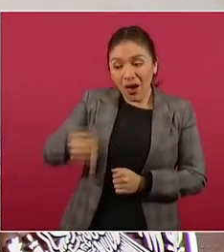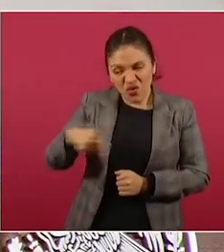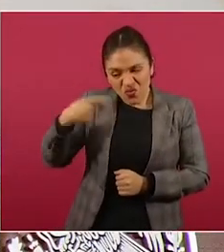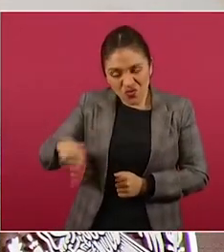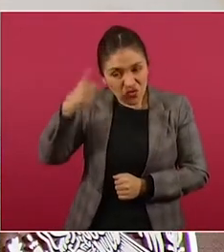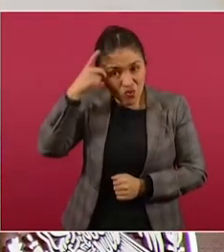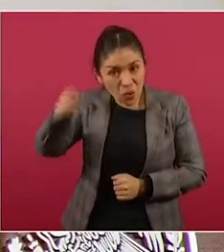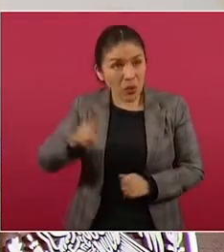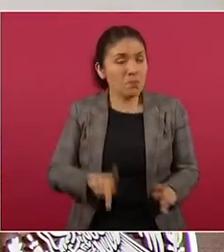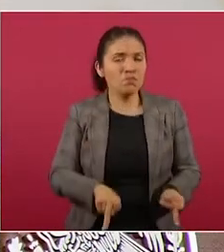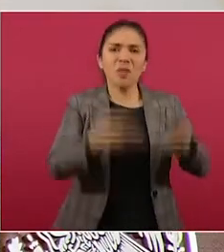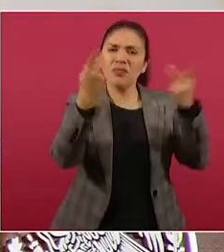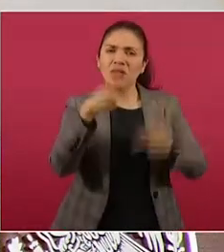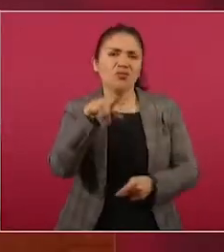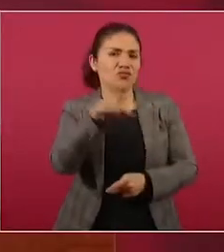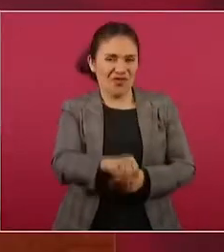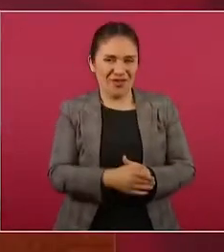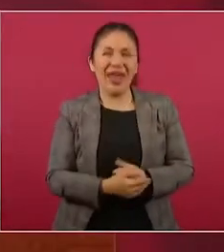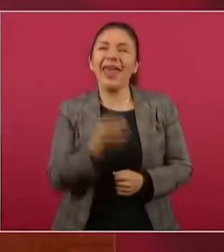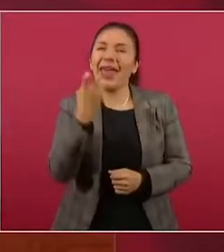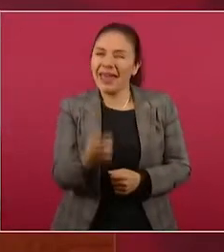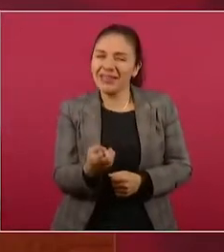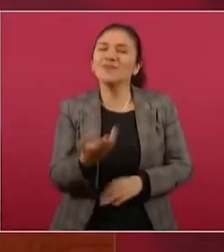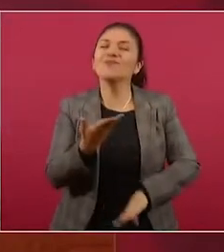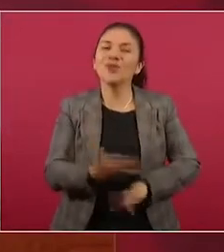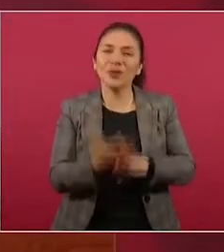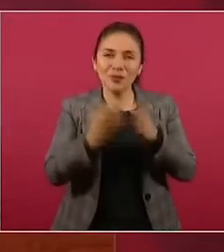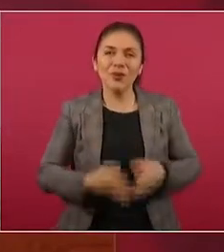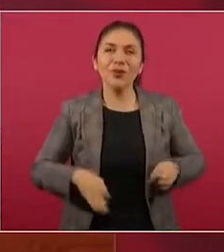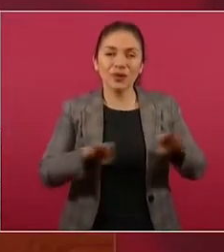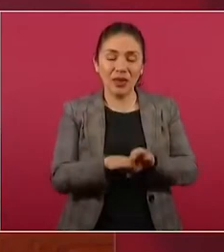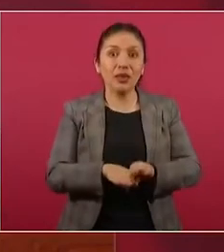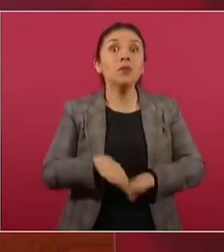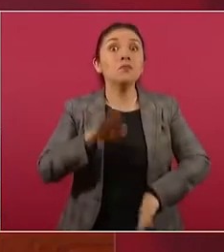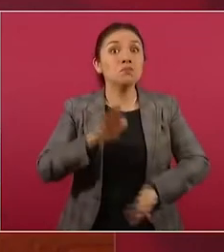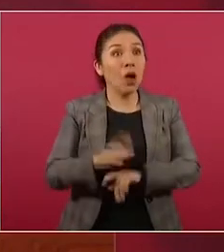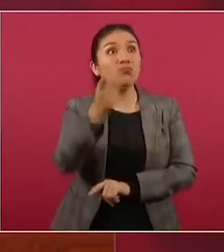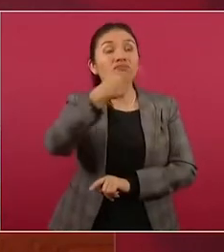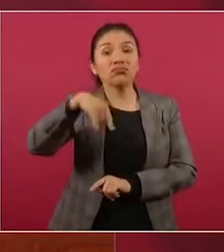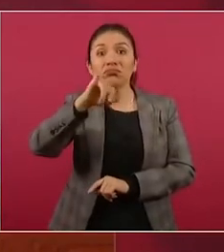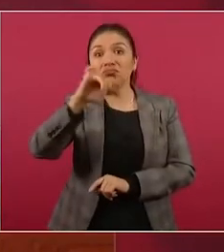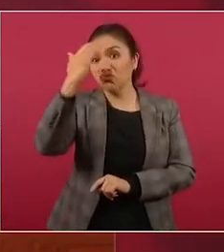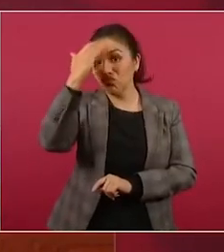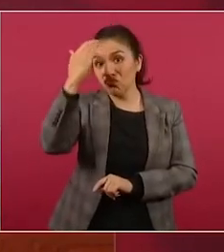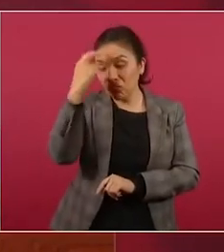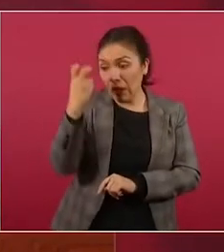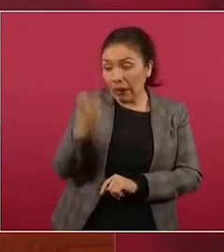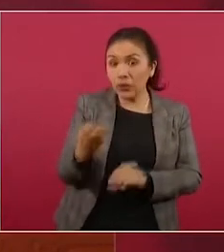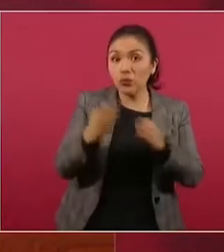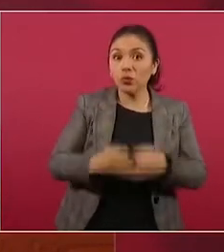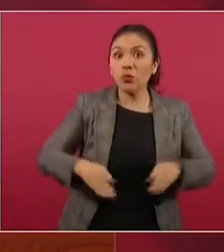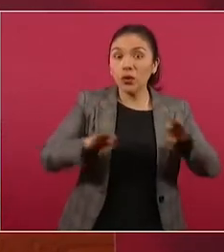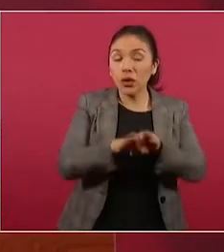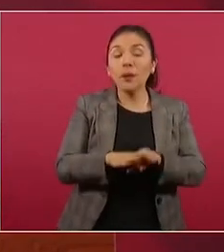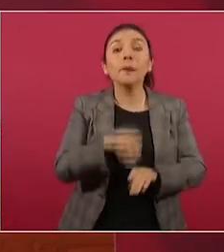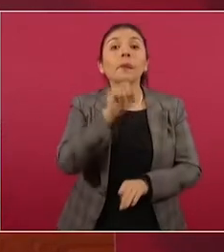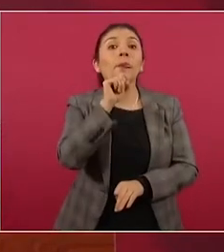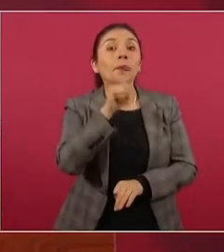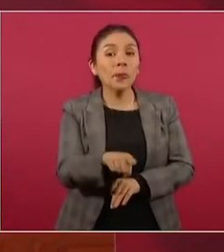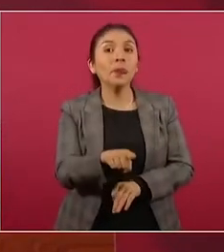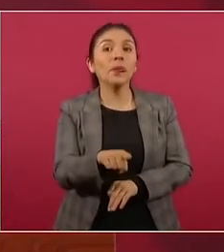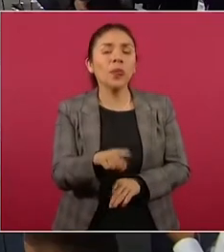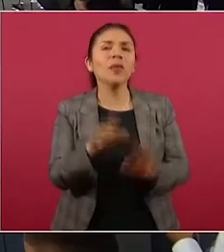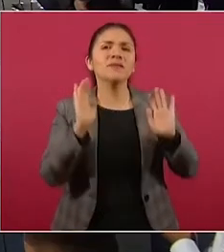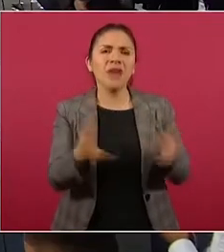vende". Eso me parece de la mayor importancia. Ha tenido mucho éxito, tan es así que